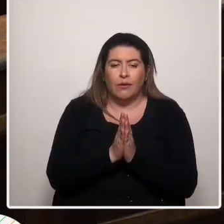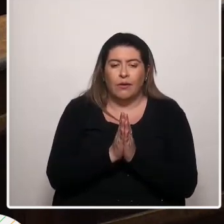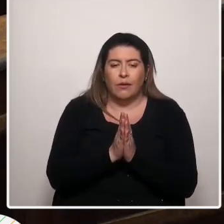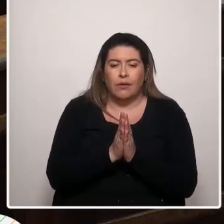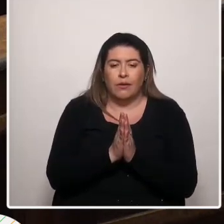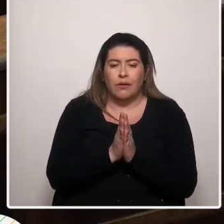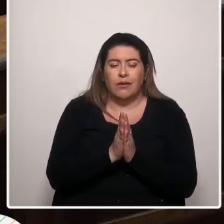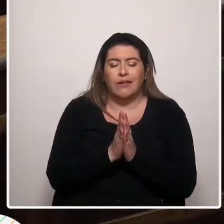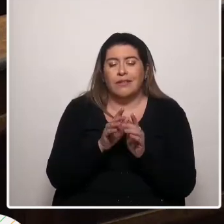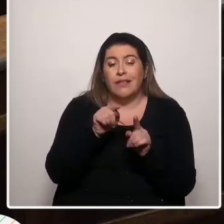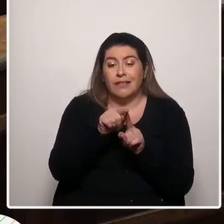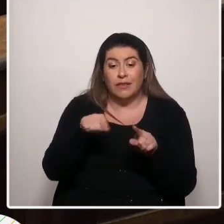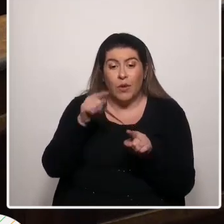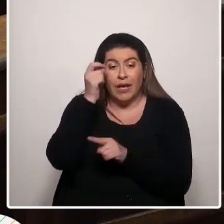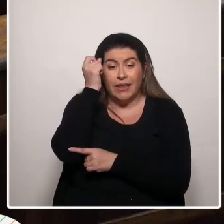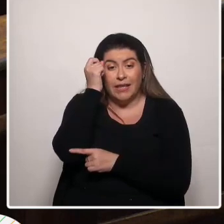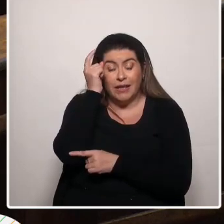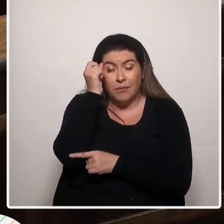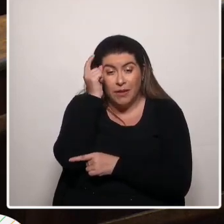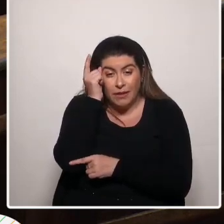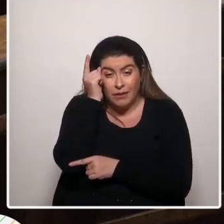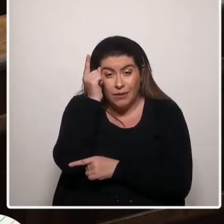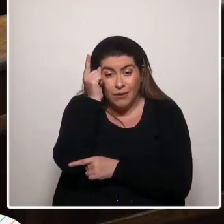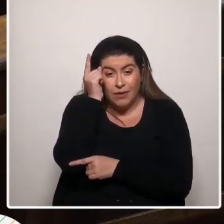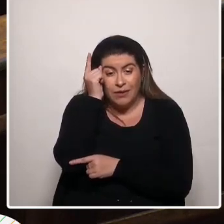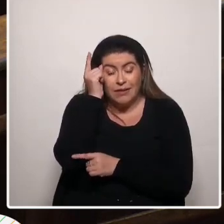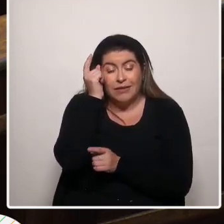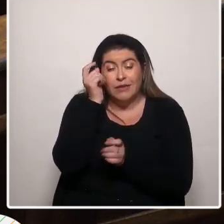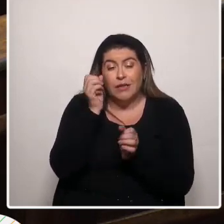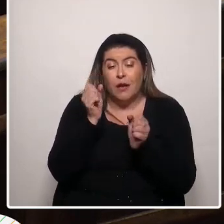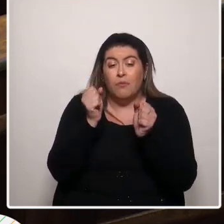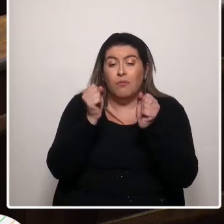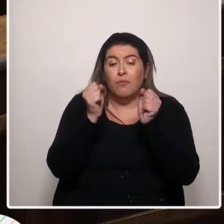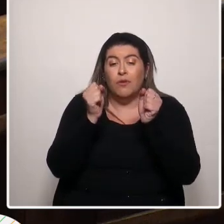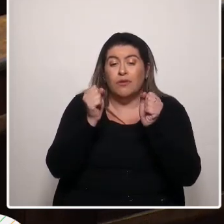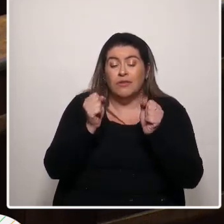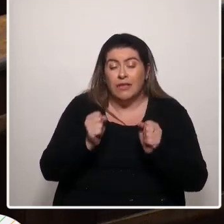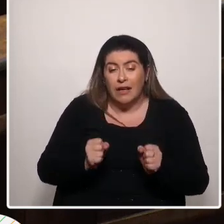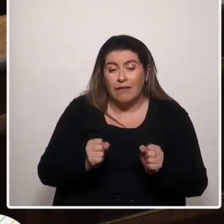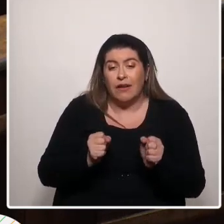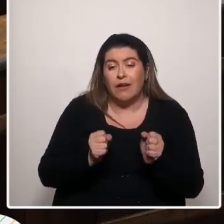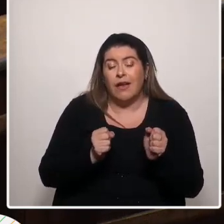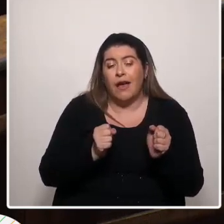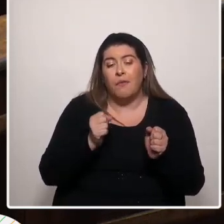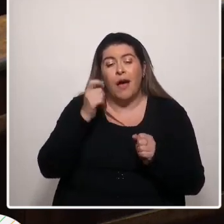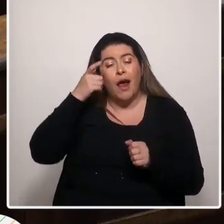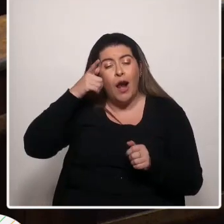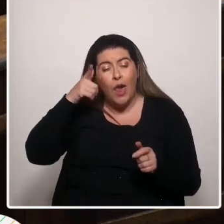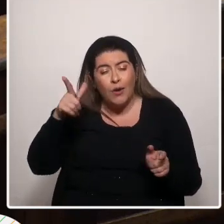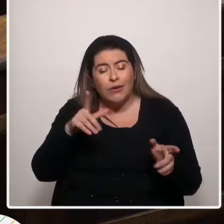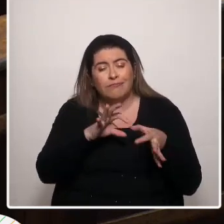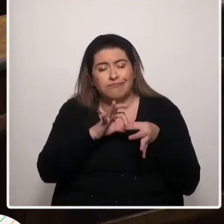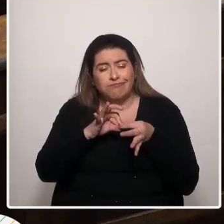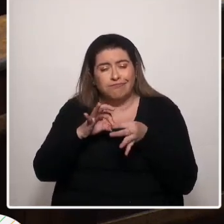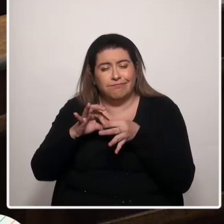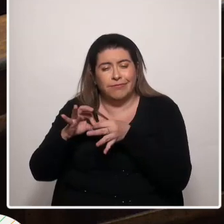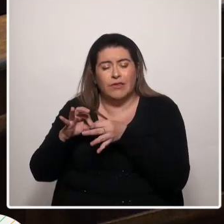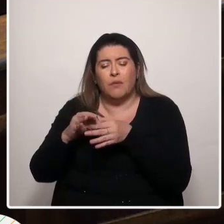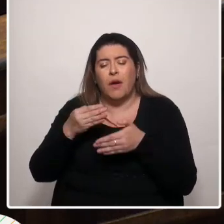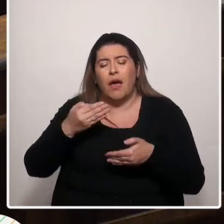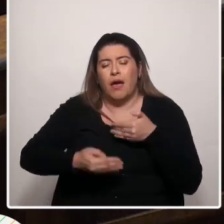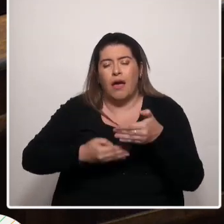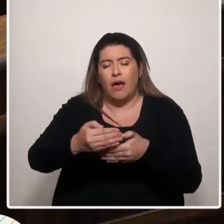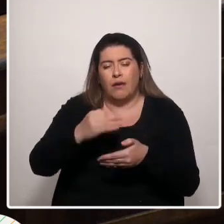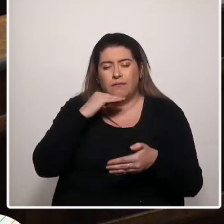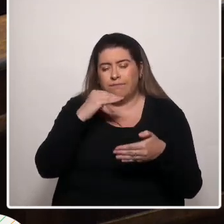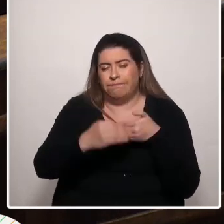las interpretaciones que, siendo posibles y plausibles, razonables, sean más eficientes